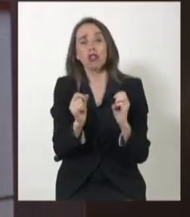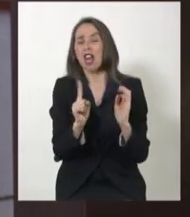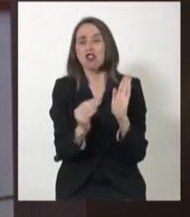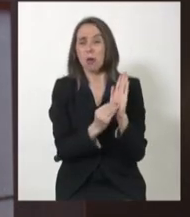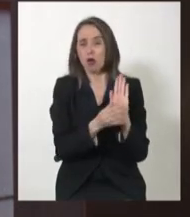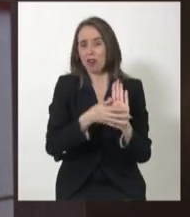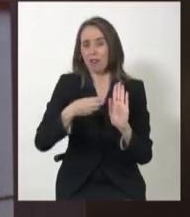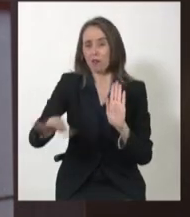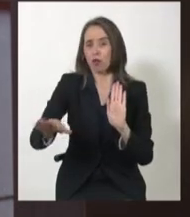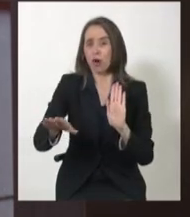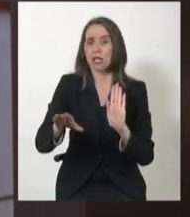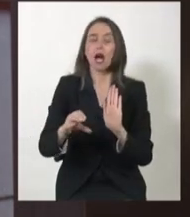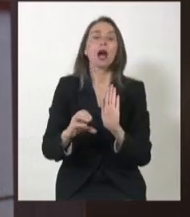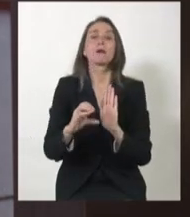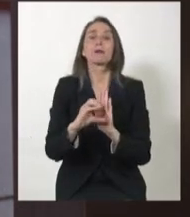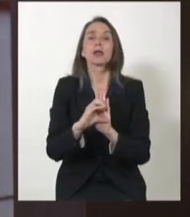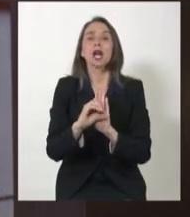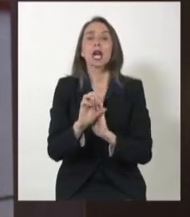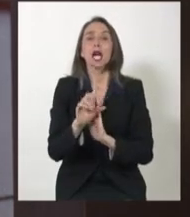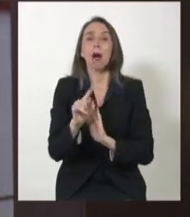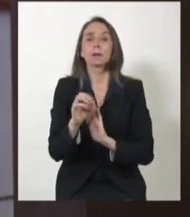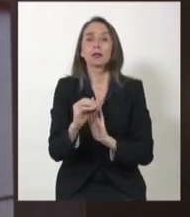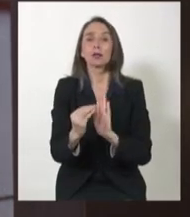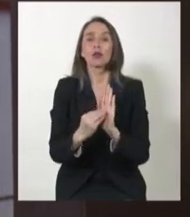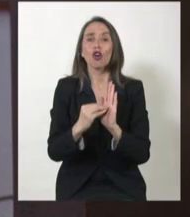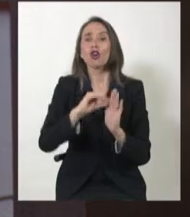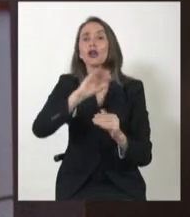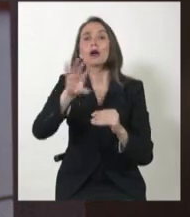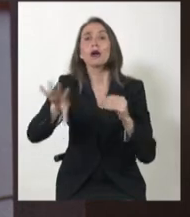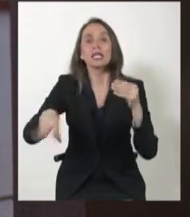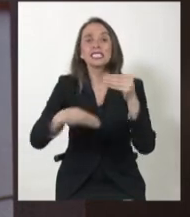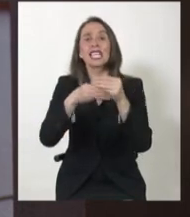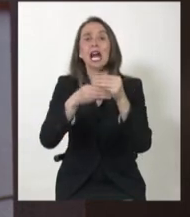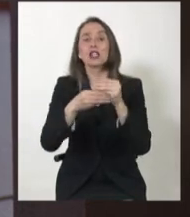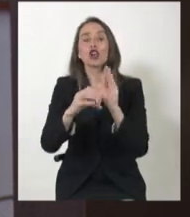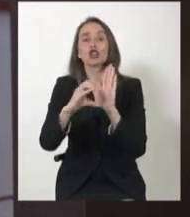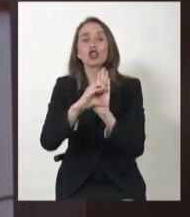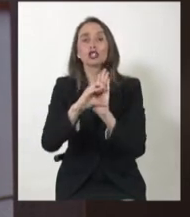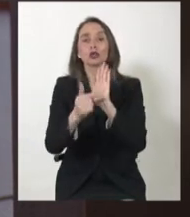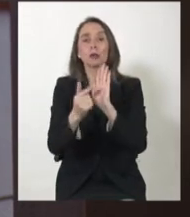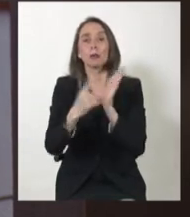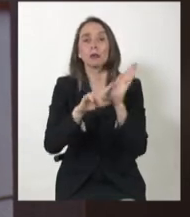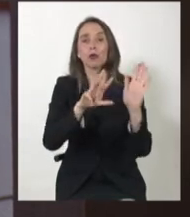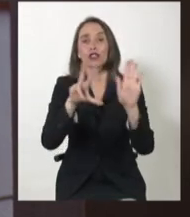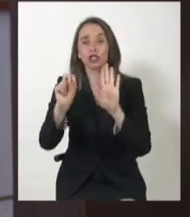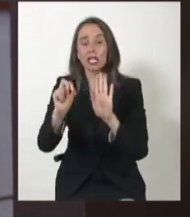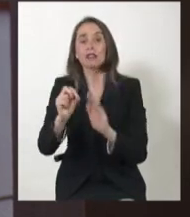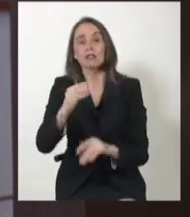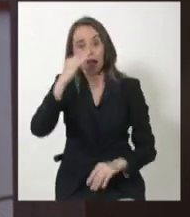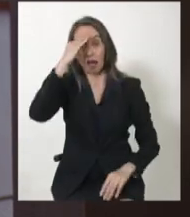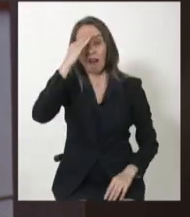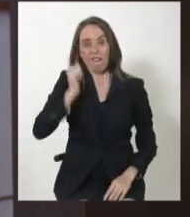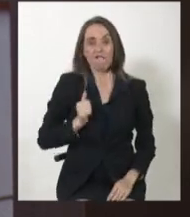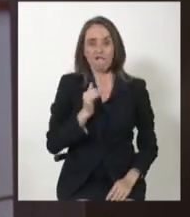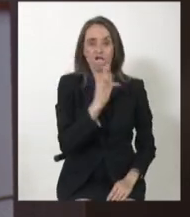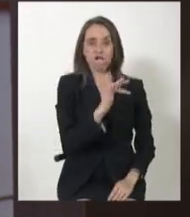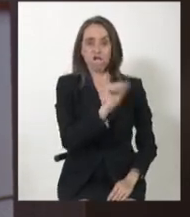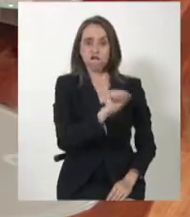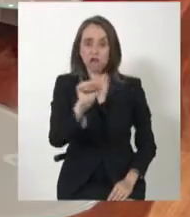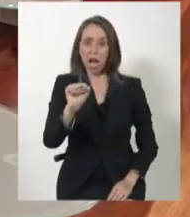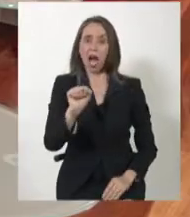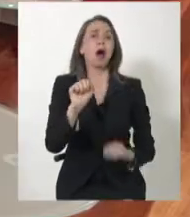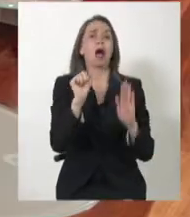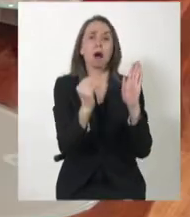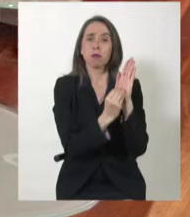fuera el capítulo que se agregó en la Constitución del 80 respecto a las Fuerzas Armadas, ¿no? Las Fuerzas Armadas